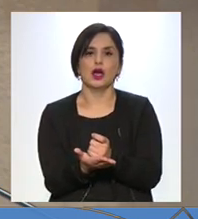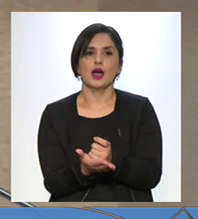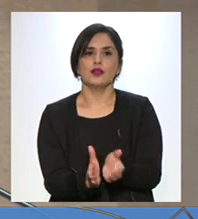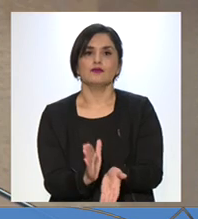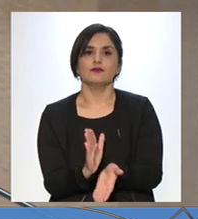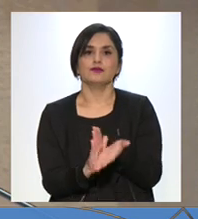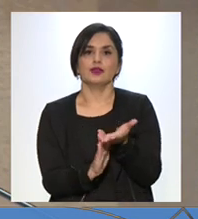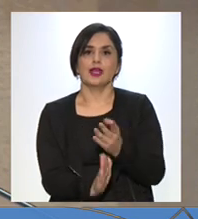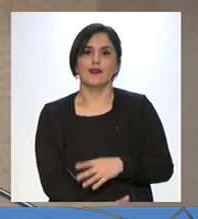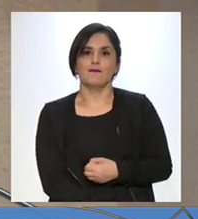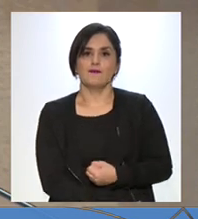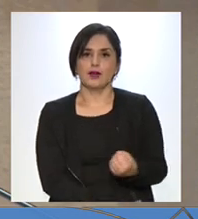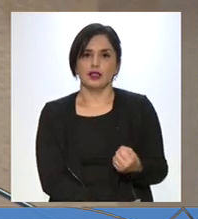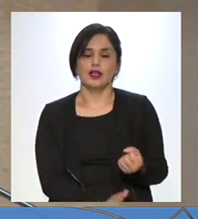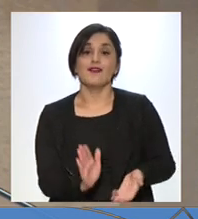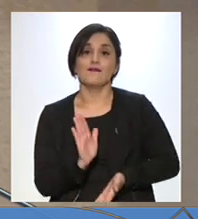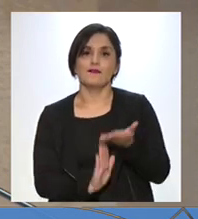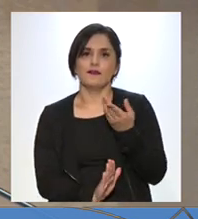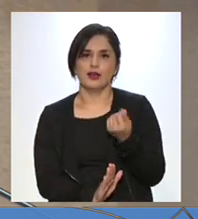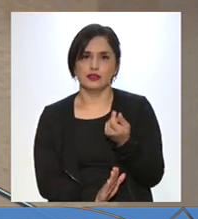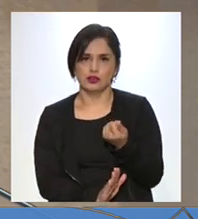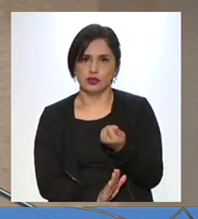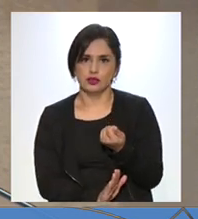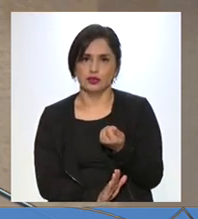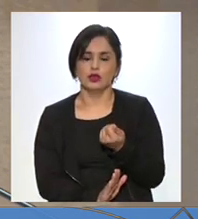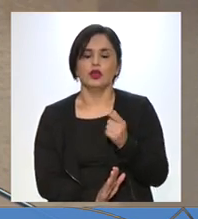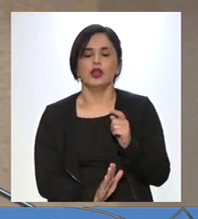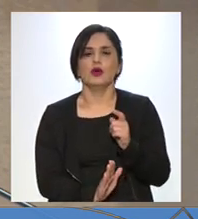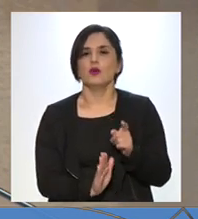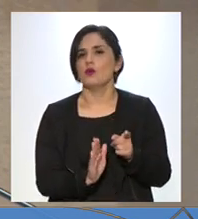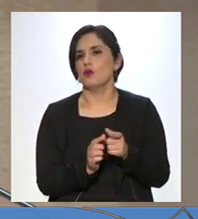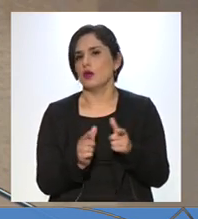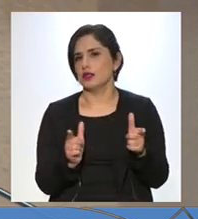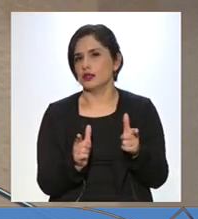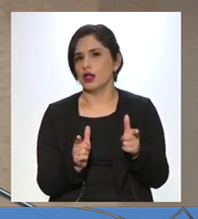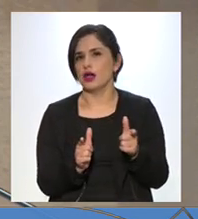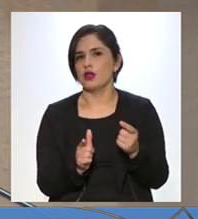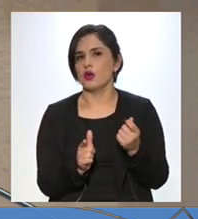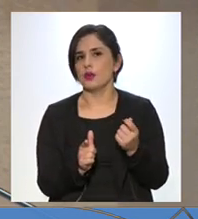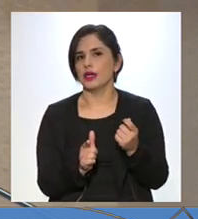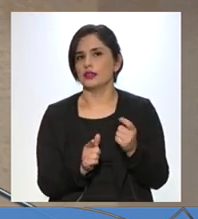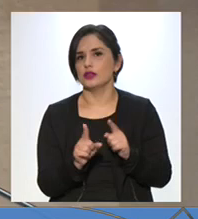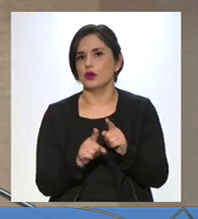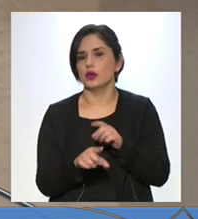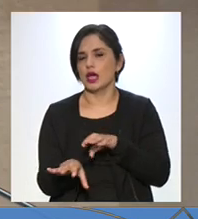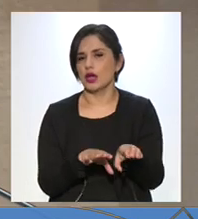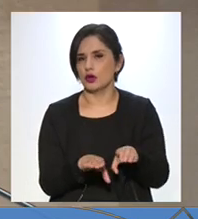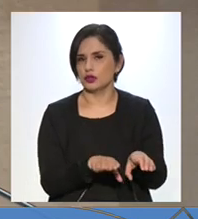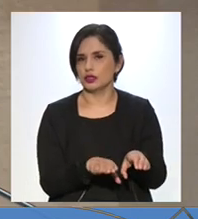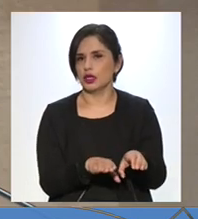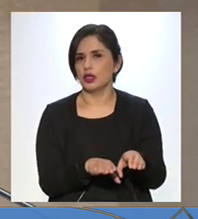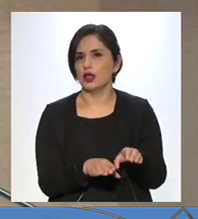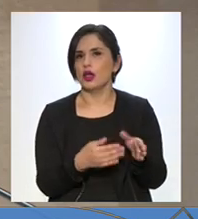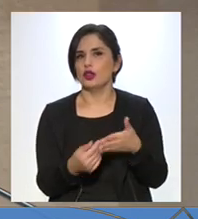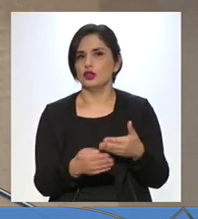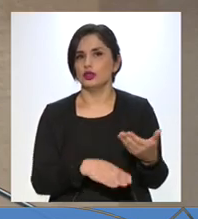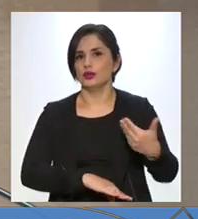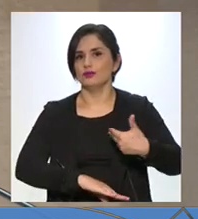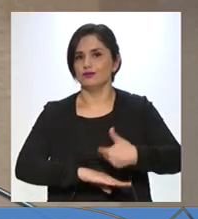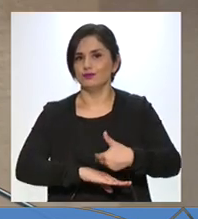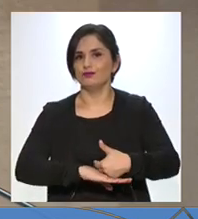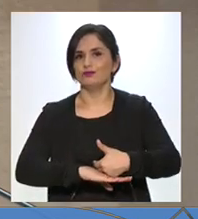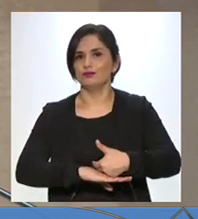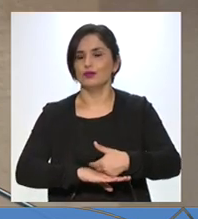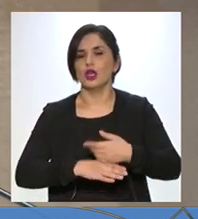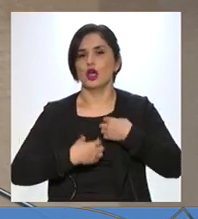inflación. Los datos de los últimos meses han mostrado un aumento importante del precio de diversos productos, especialmente en rubros donde la demanda ha crecido con fuerza,